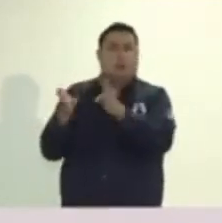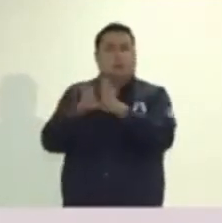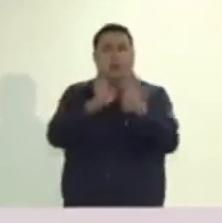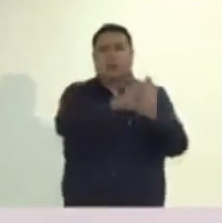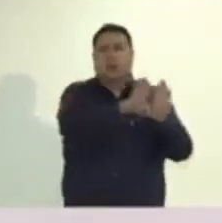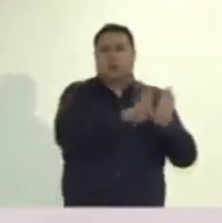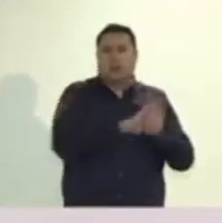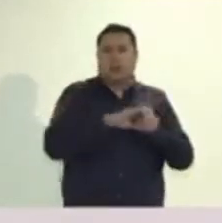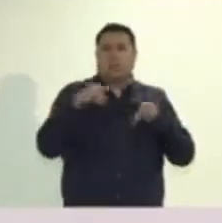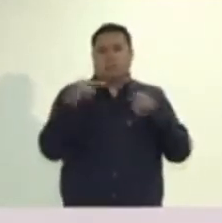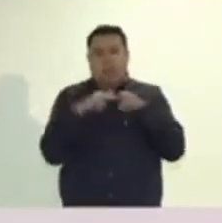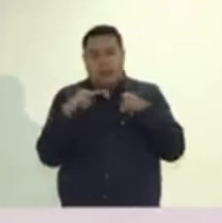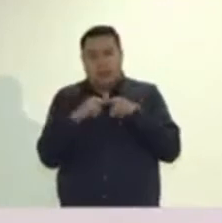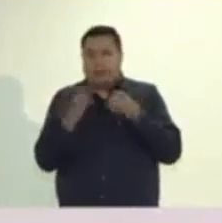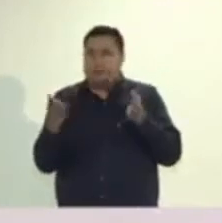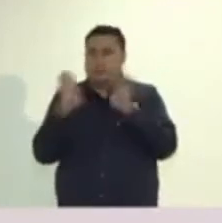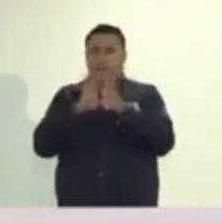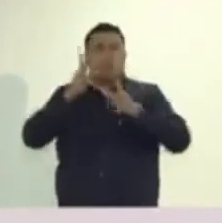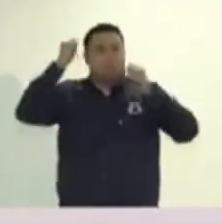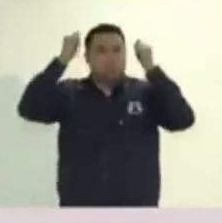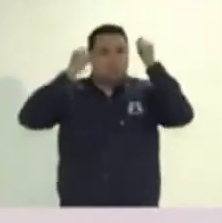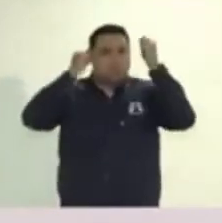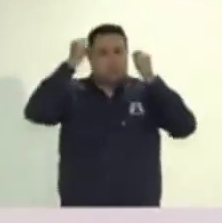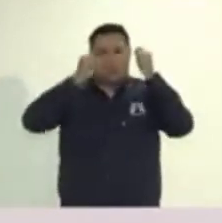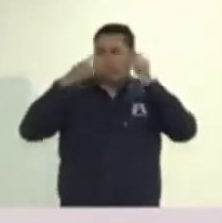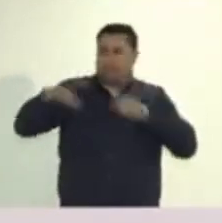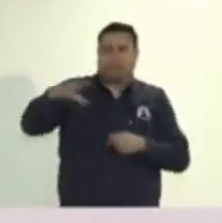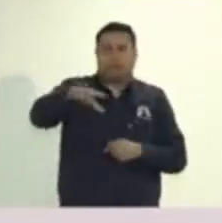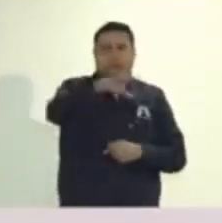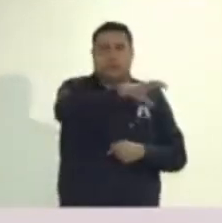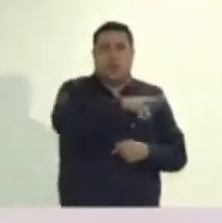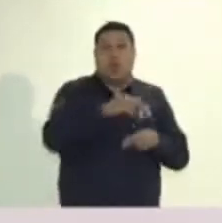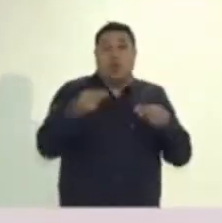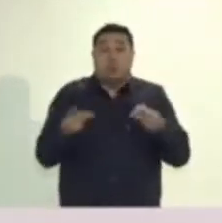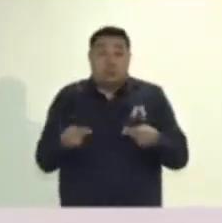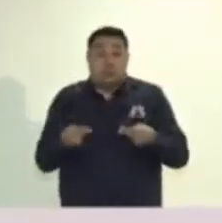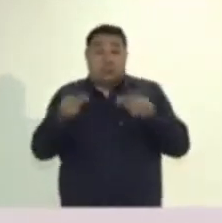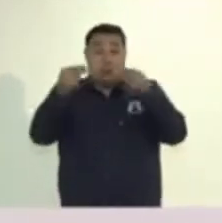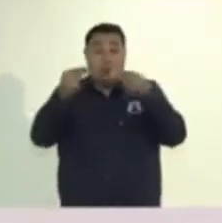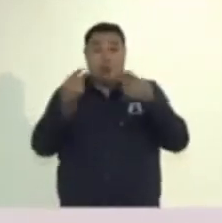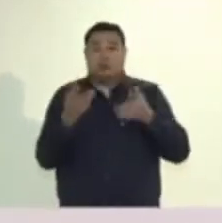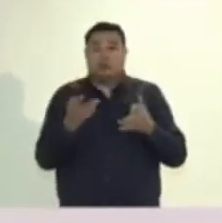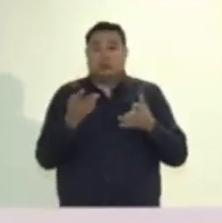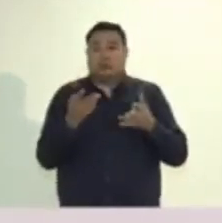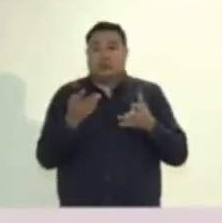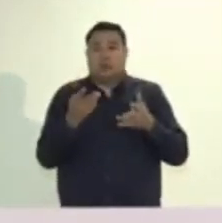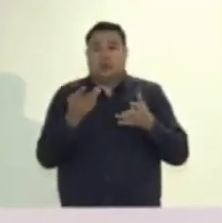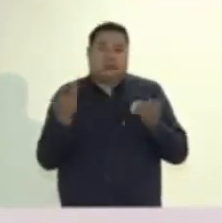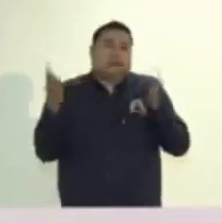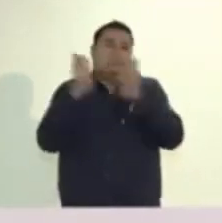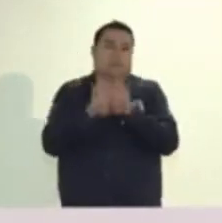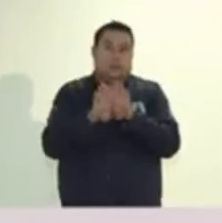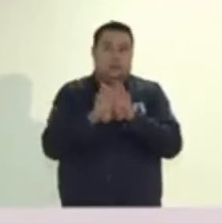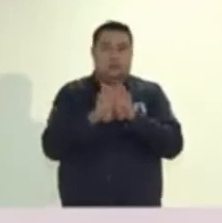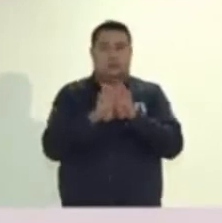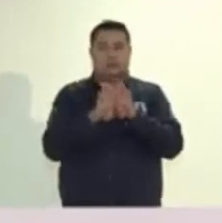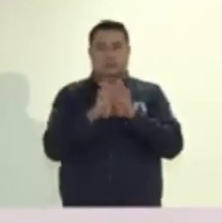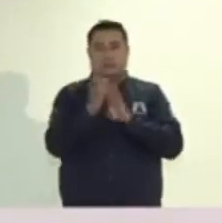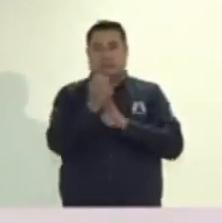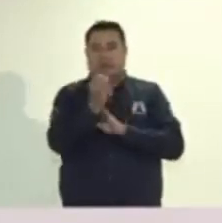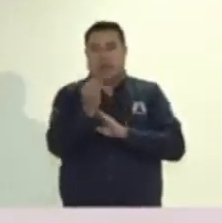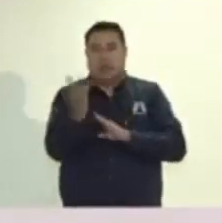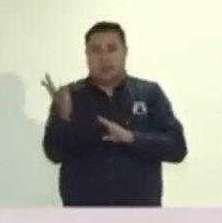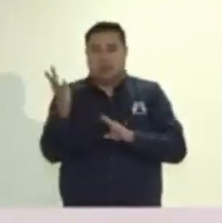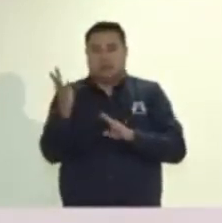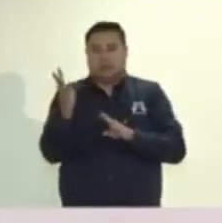los parques. Se han cerrado inclusive algunos negocios que necesitan seguir trabajando y si no se